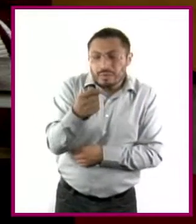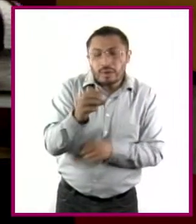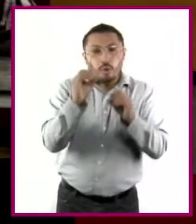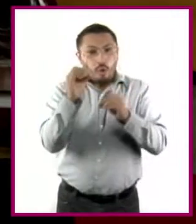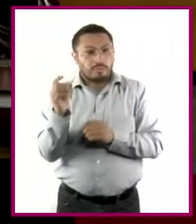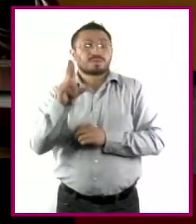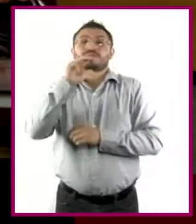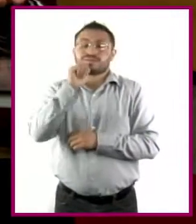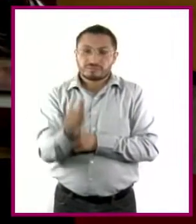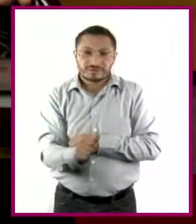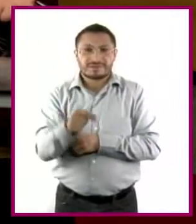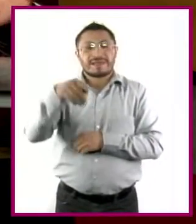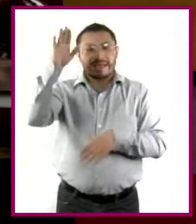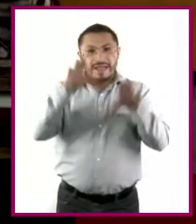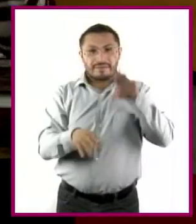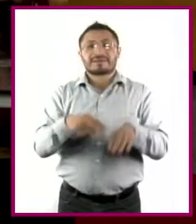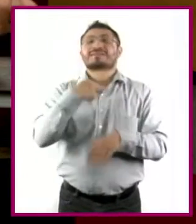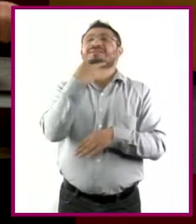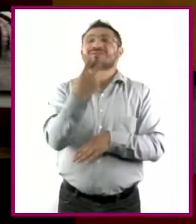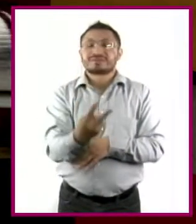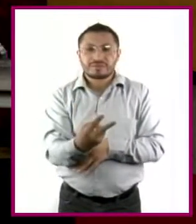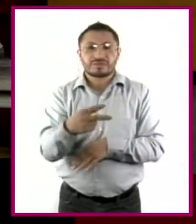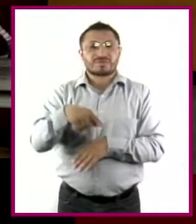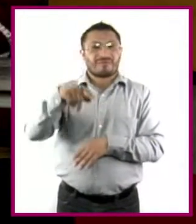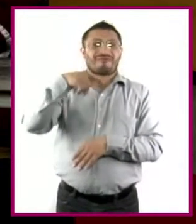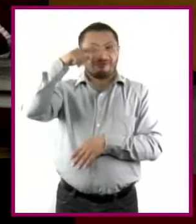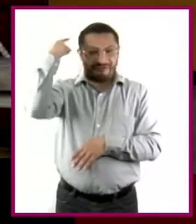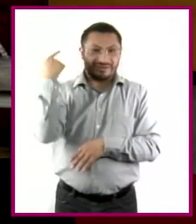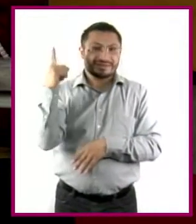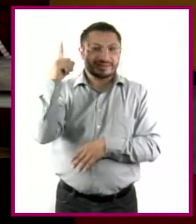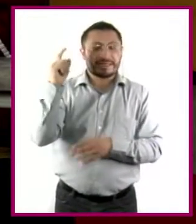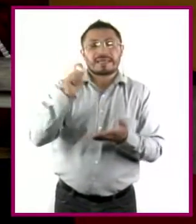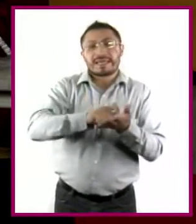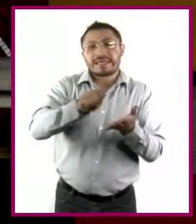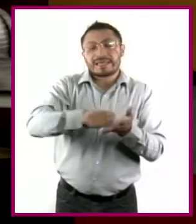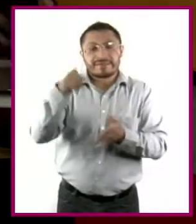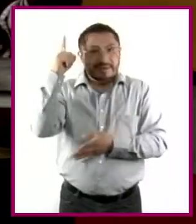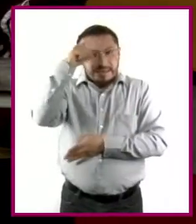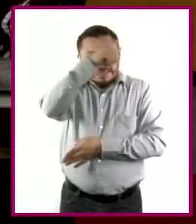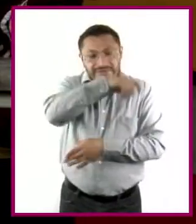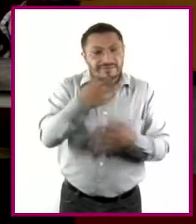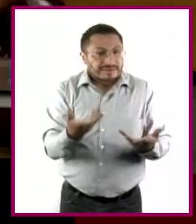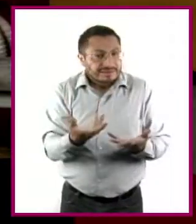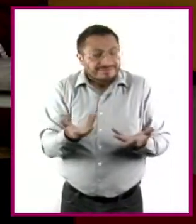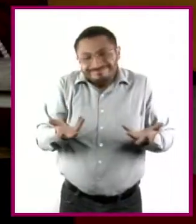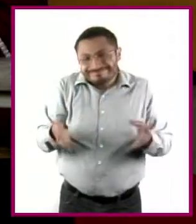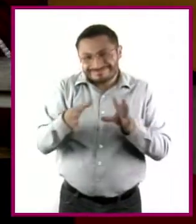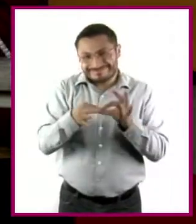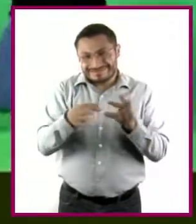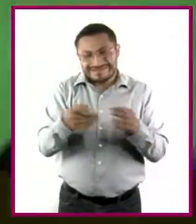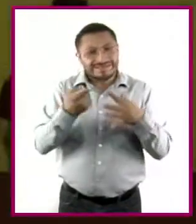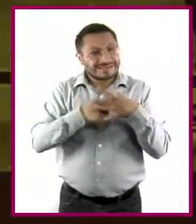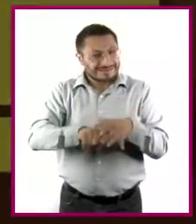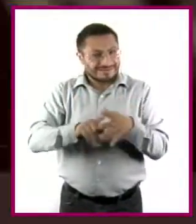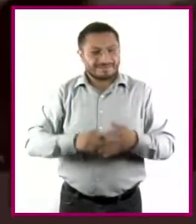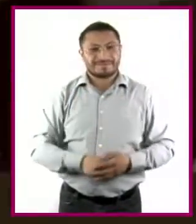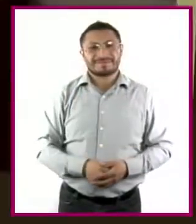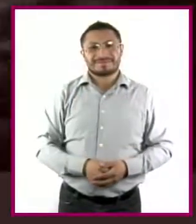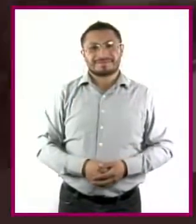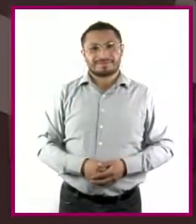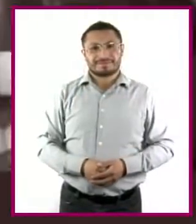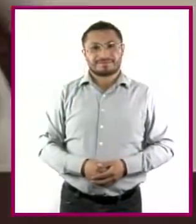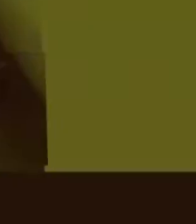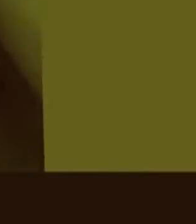escribir, sobre todo de manera correcta, como platicábamos la cápsula pasada. ¡Comenzamos!